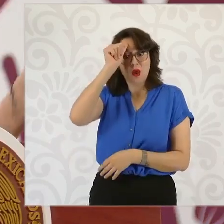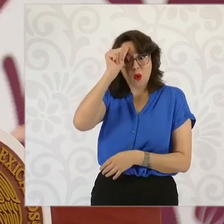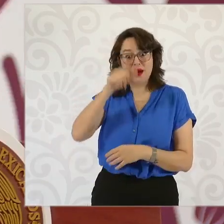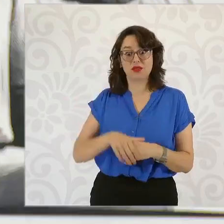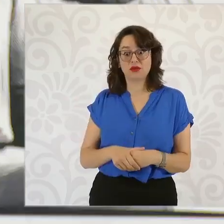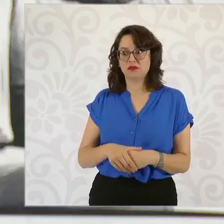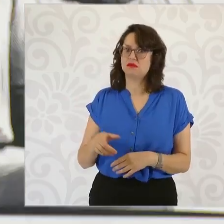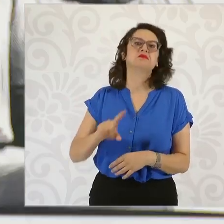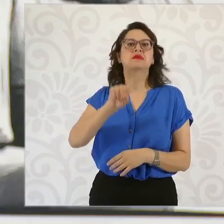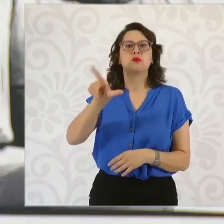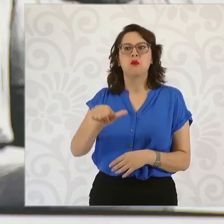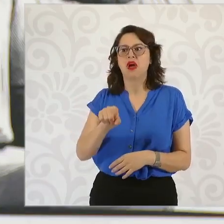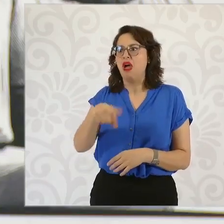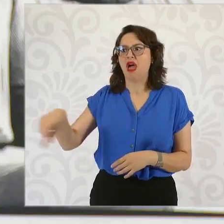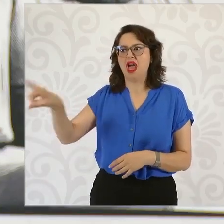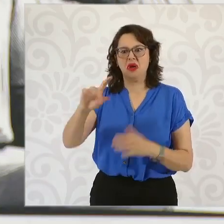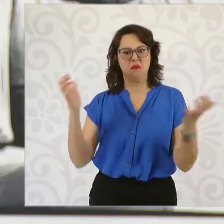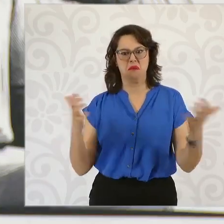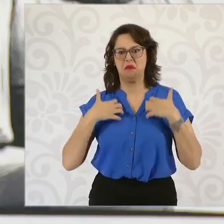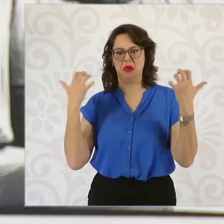golpeado reporteros,